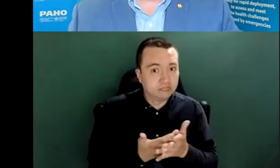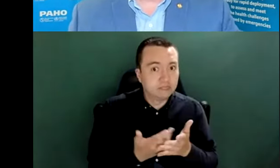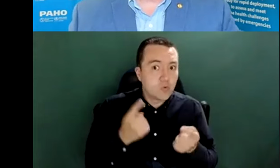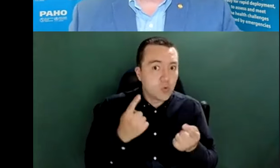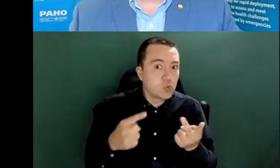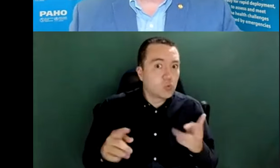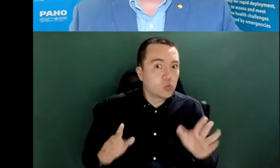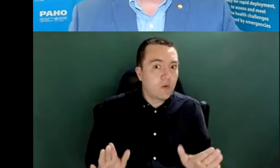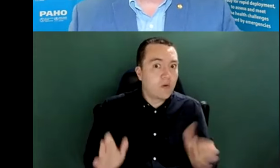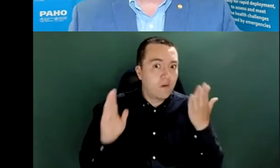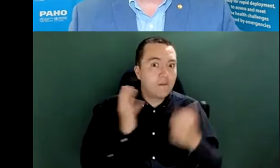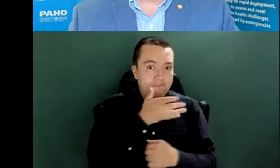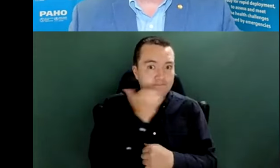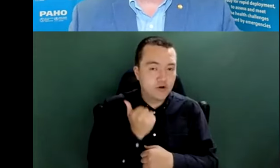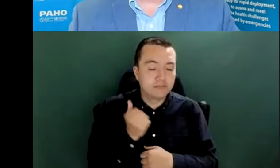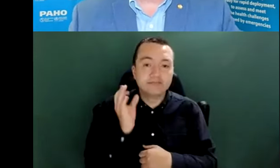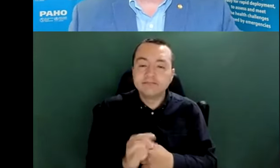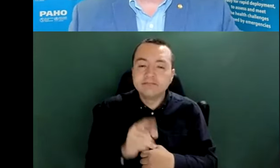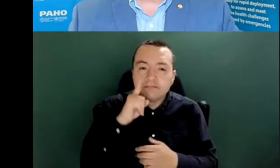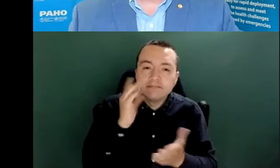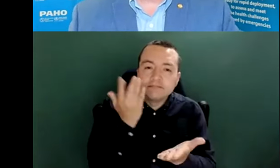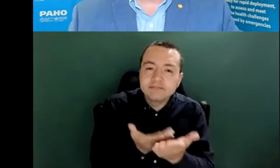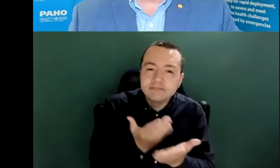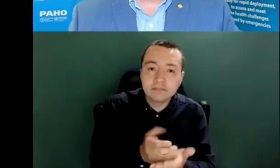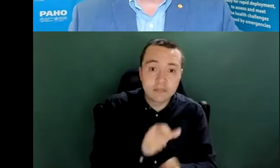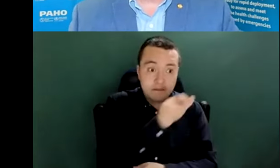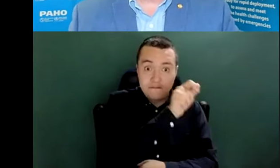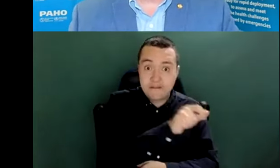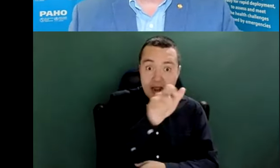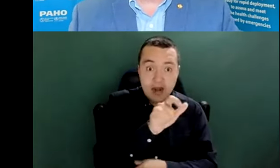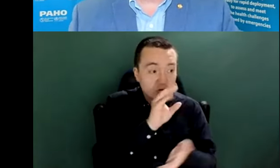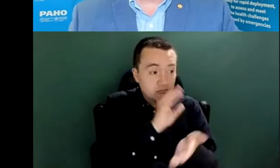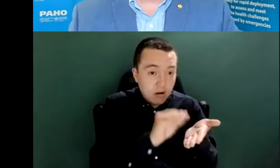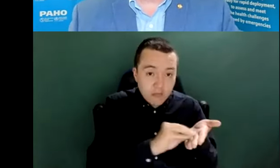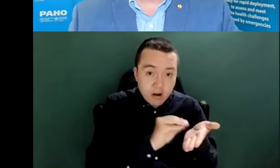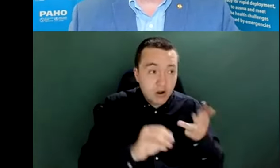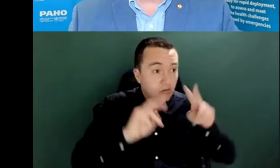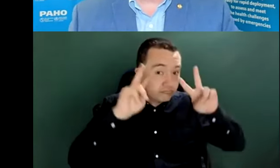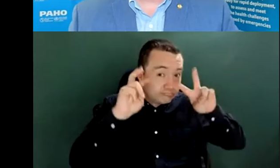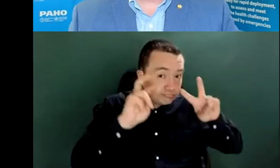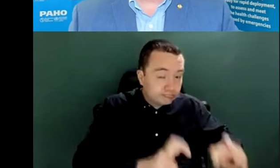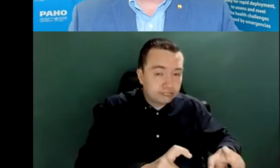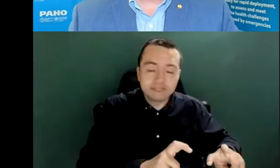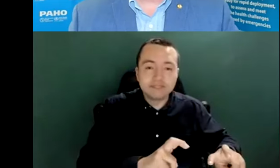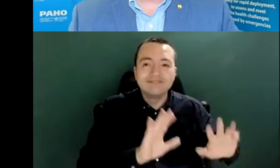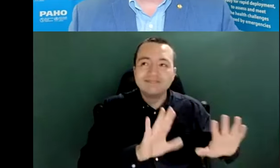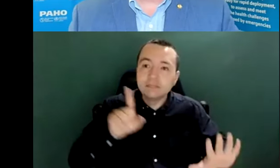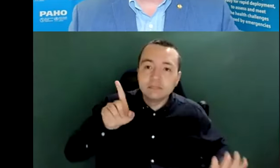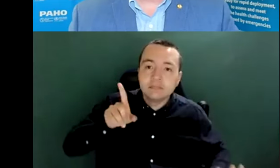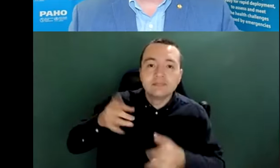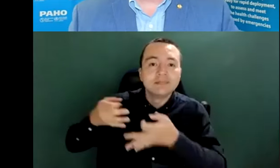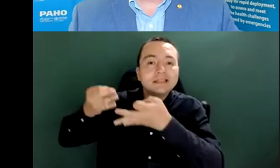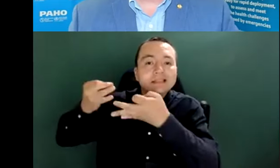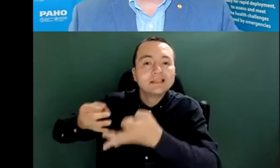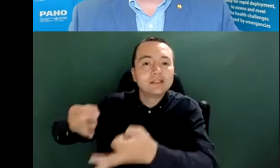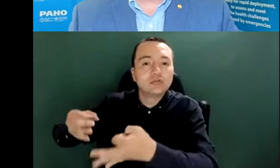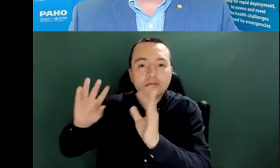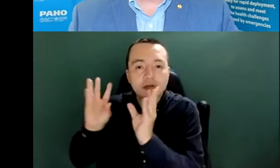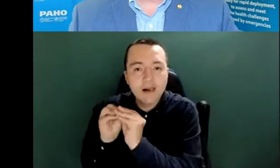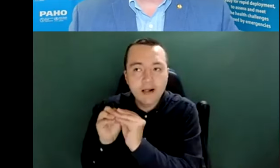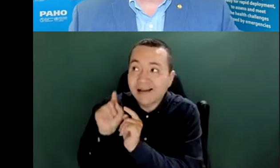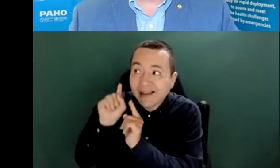revisión, no de los autores, sino de los tomadores de decisiones. Es decir, qué es lo que los tomadores de decisiones piensan